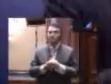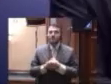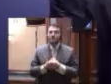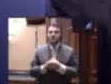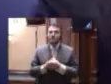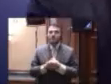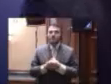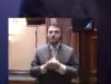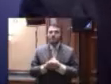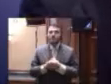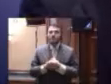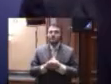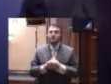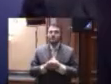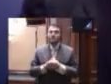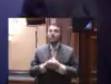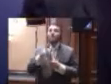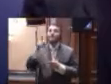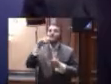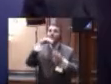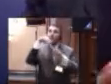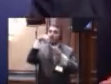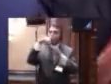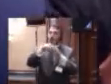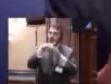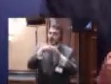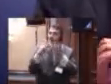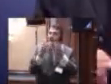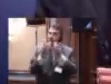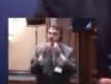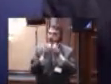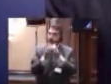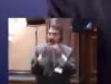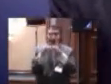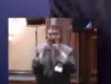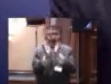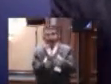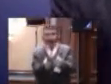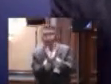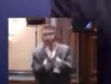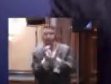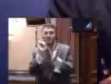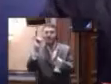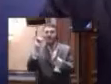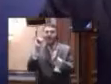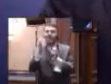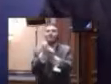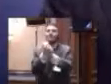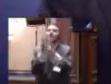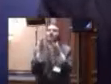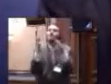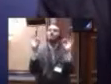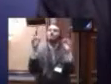y el Partido Comunista Chino. Y después fue Cuba. Y fue